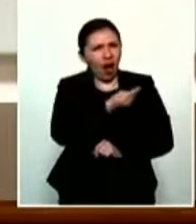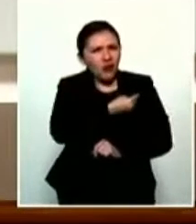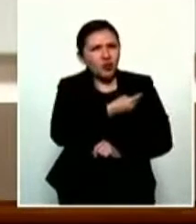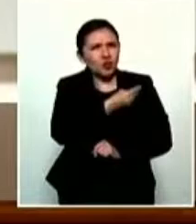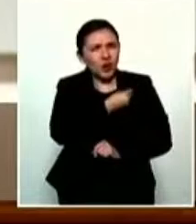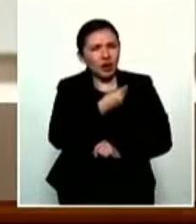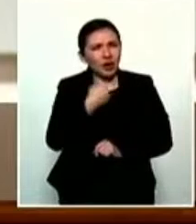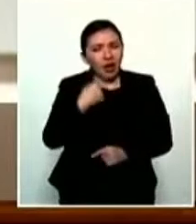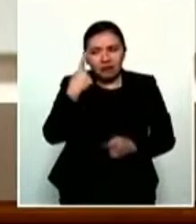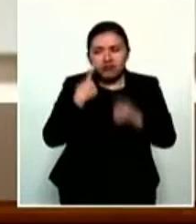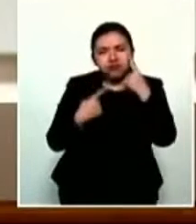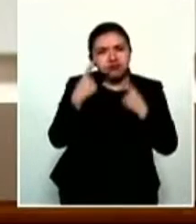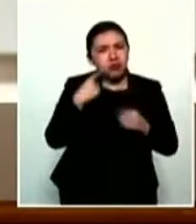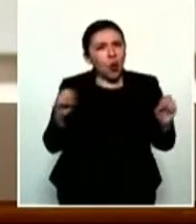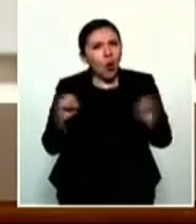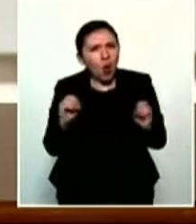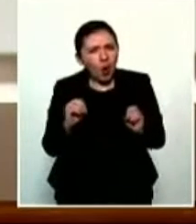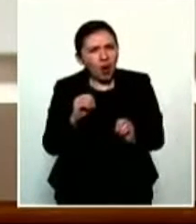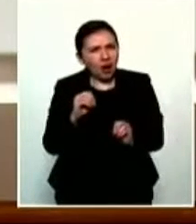no llorar,